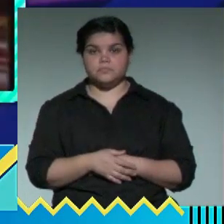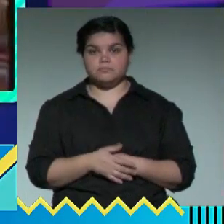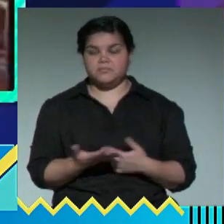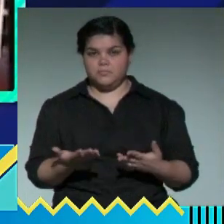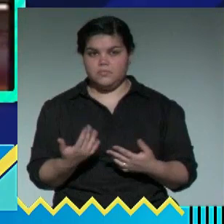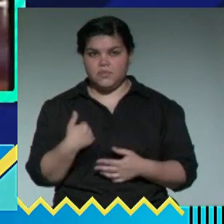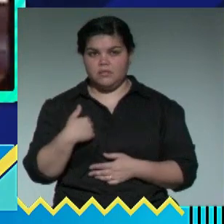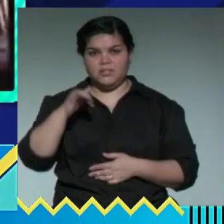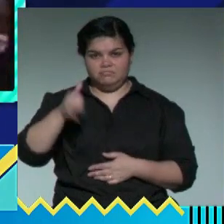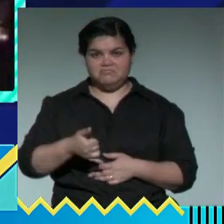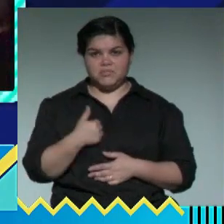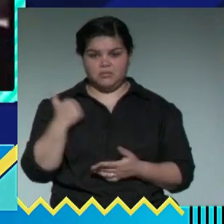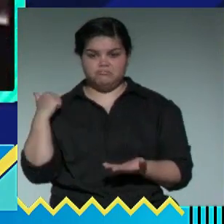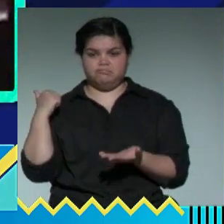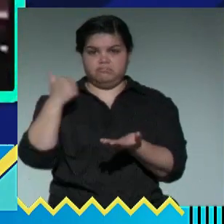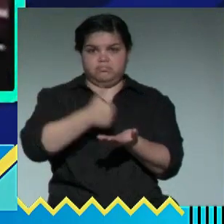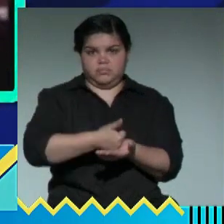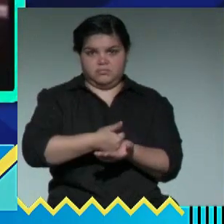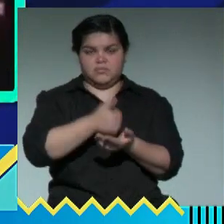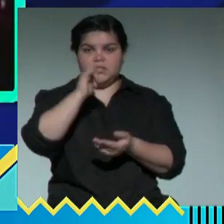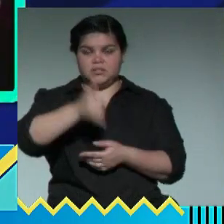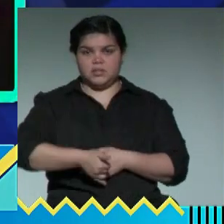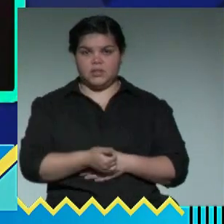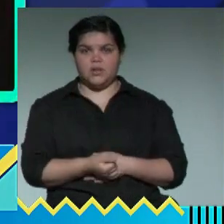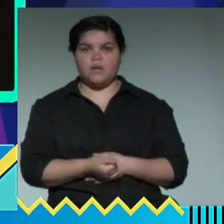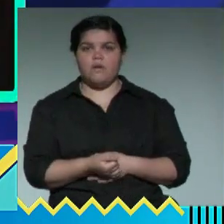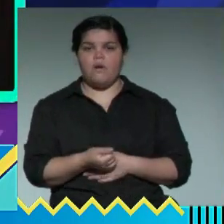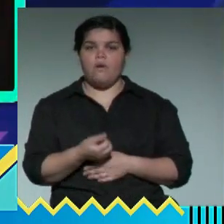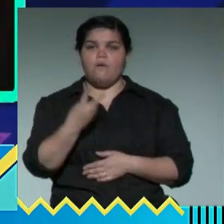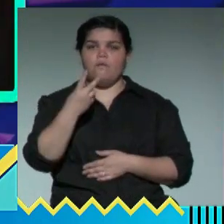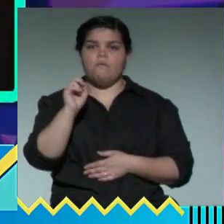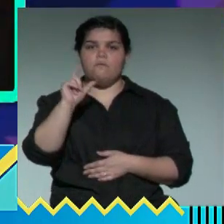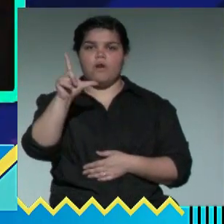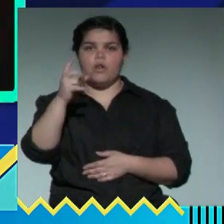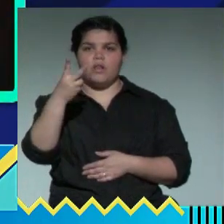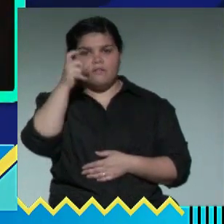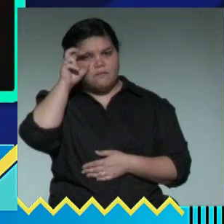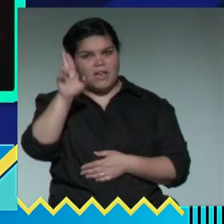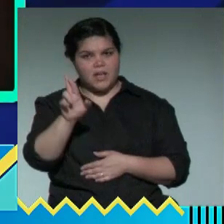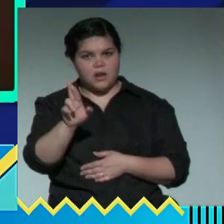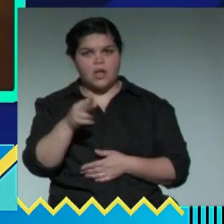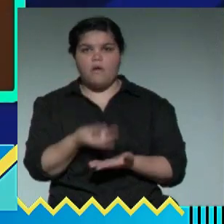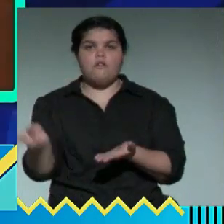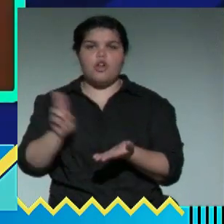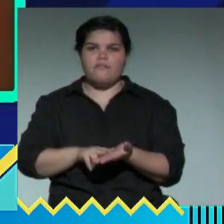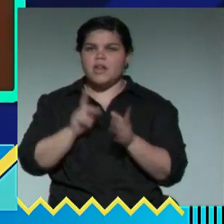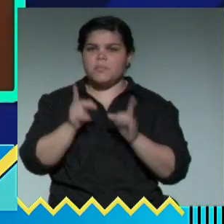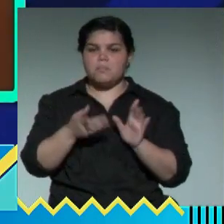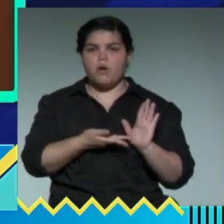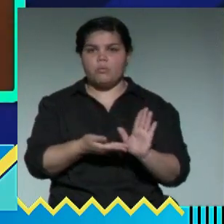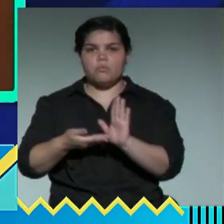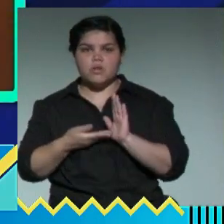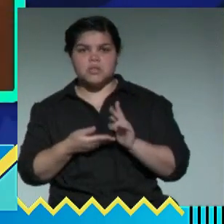creo que me gané el espacio, o sea, yo formé parte de Me Verás Volver, la última formación de Soda Stereo, y pude ver a cada uno, y